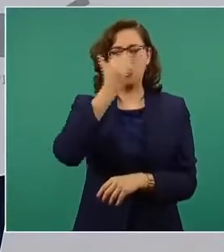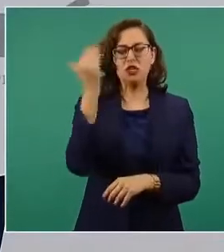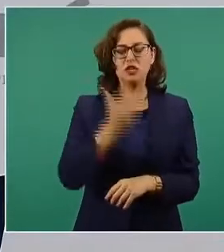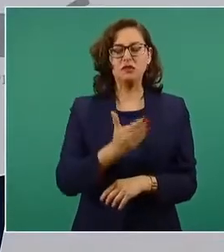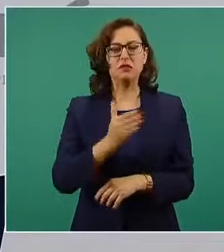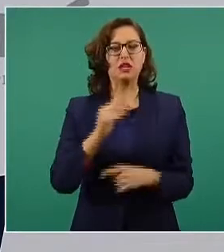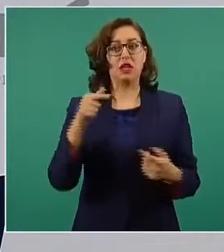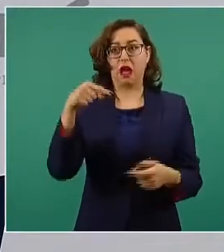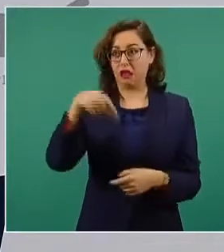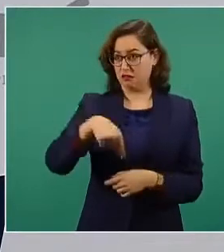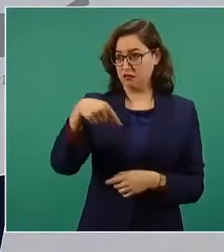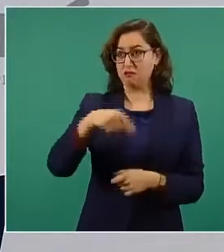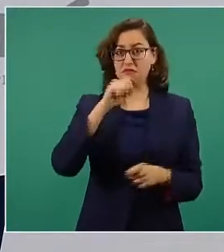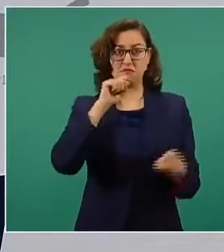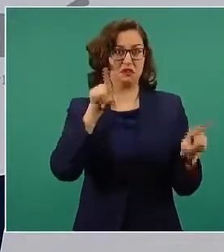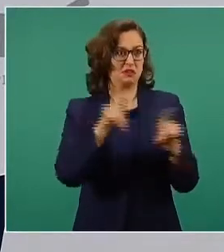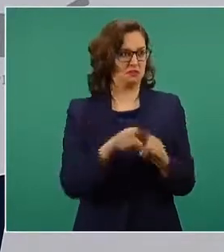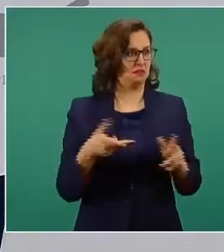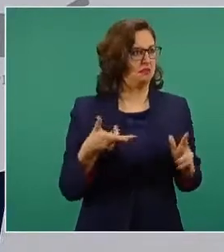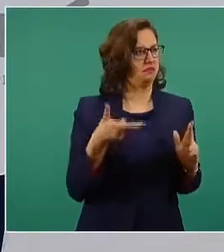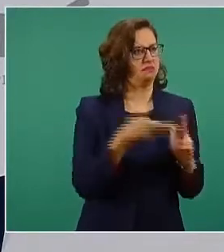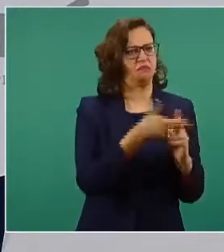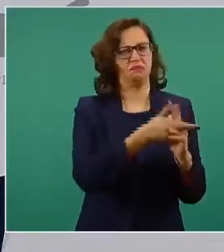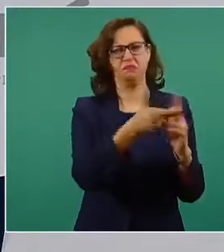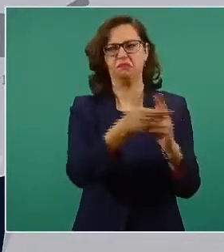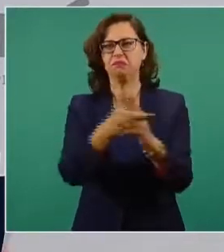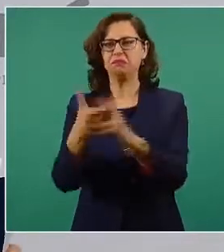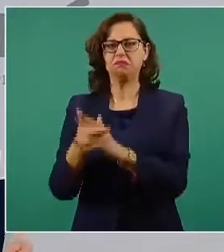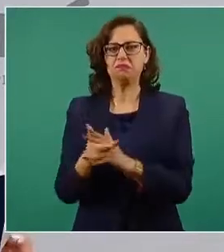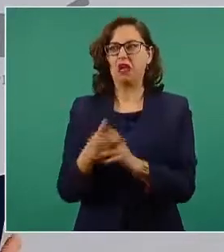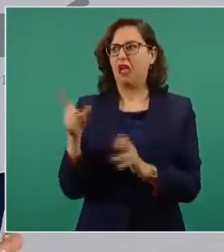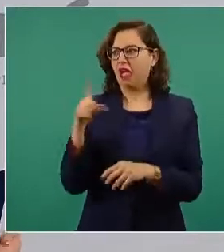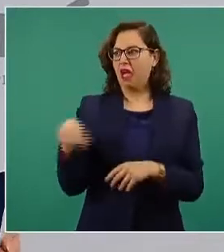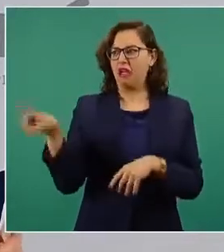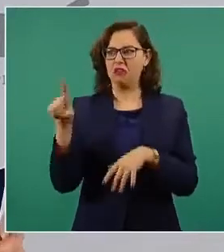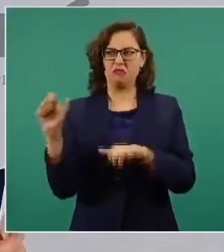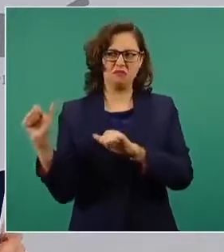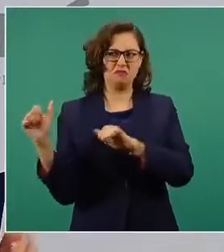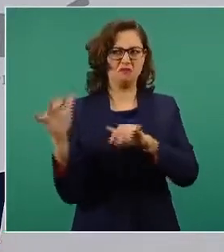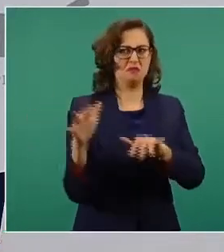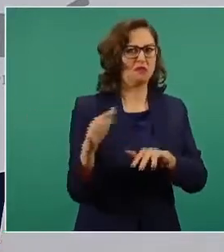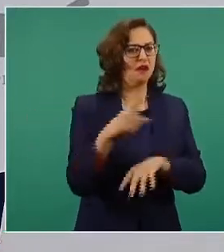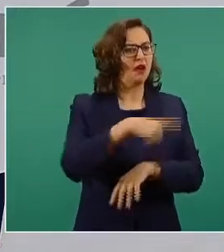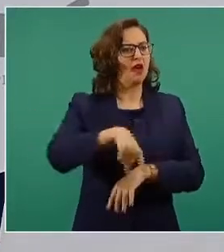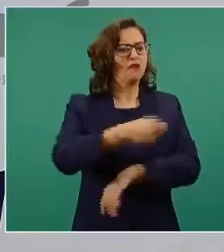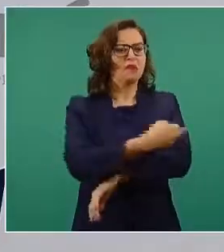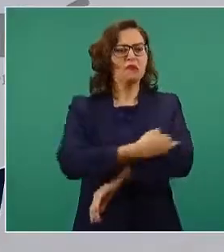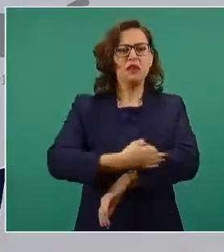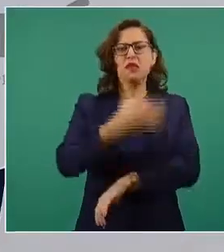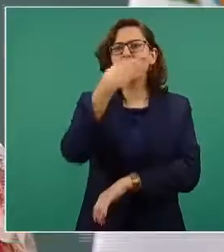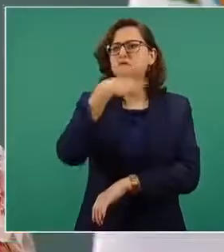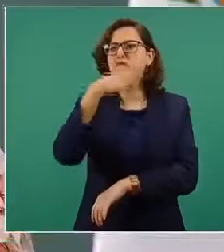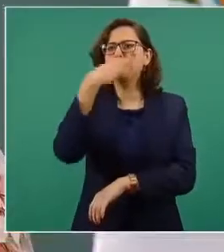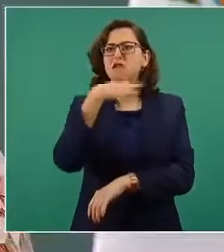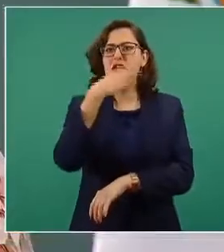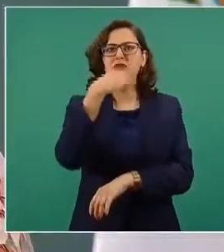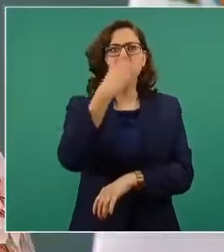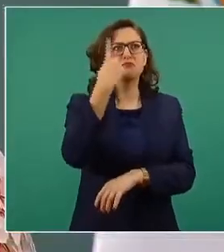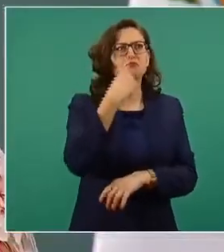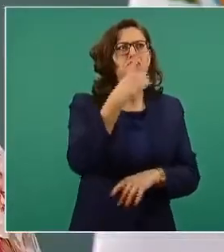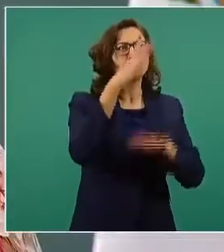Templo Mayor, donde los invasores se lanzan contra familias que celebraban fiestas tradicionales a sus